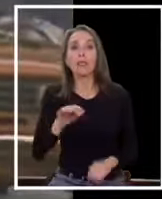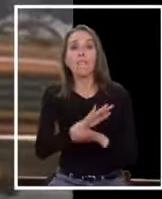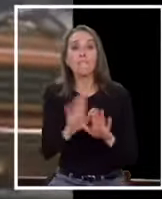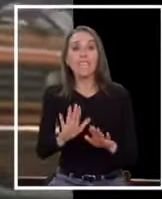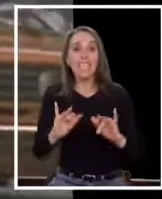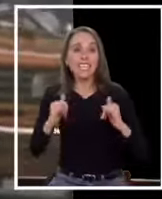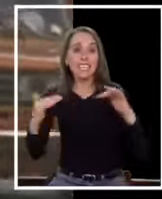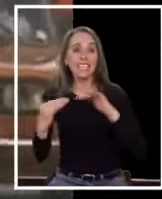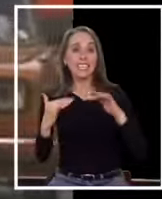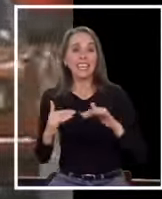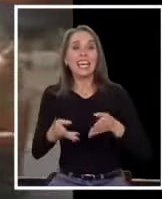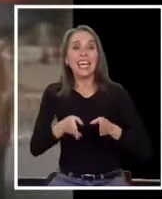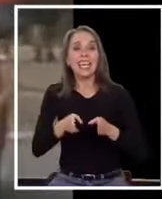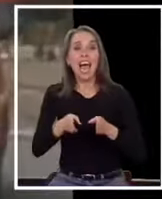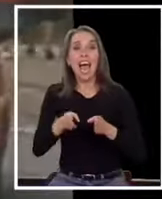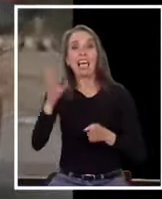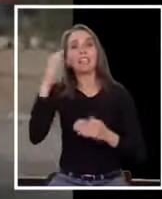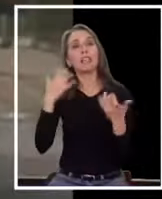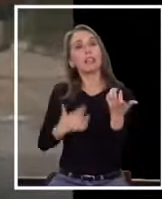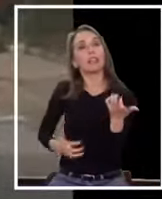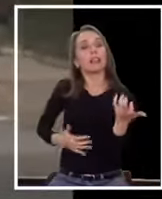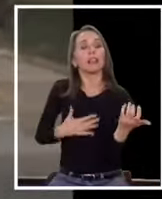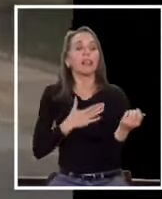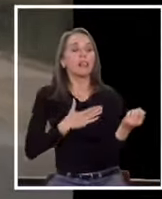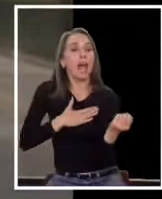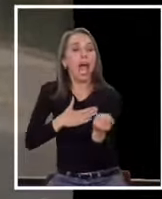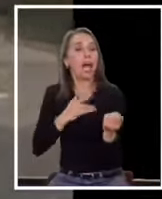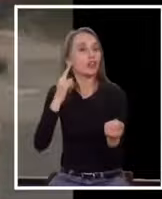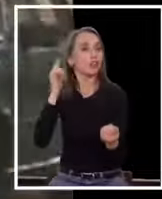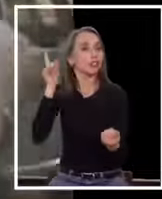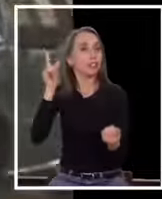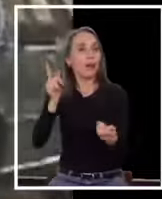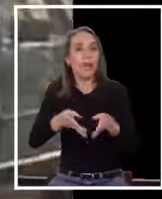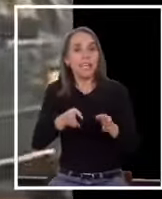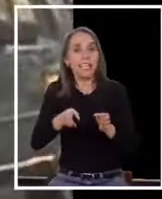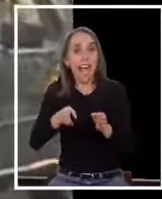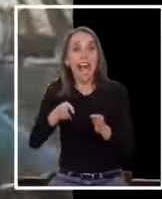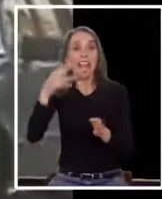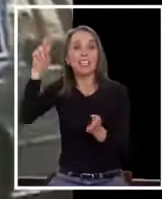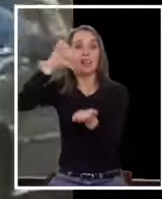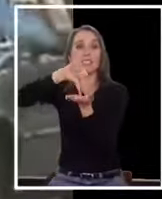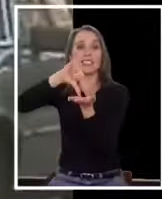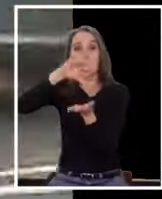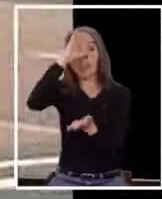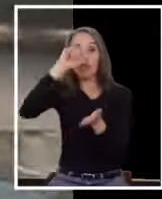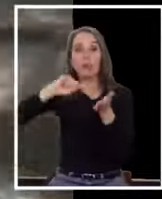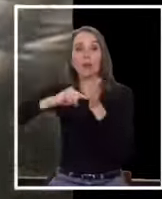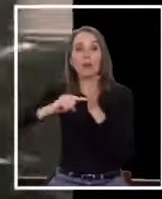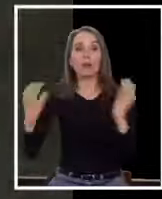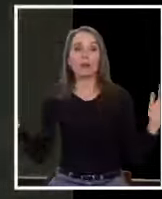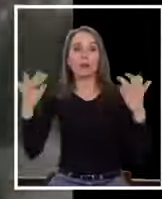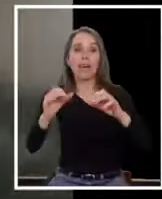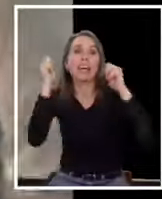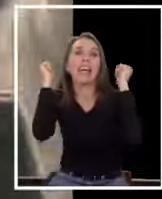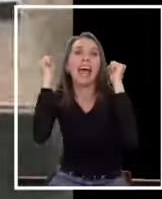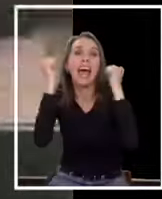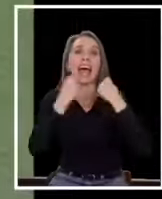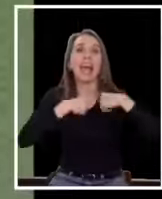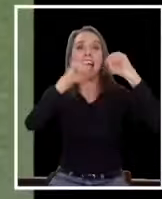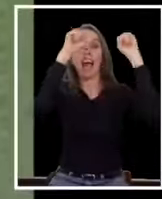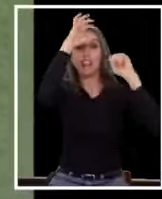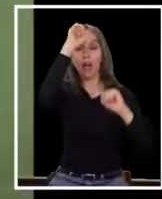del partido, algunas calles céntricas de Santiago se convirtieron en un buen escenario para la celebración del triunfo